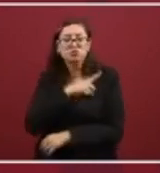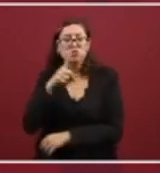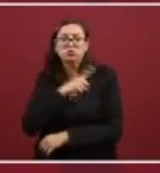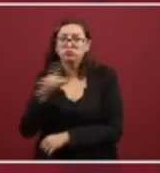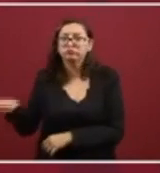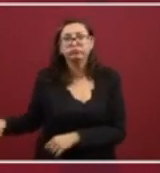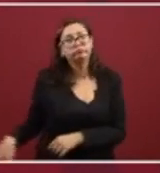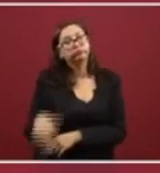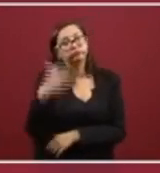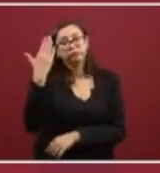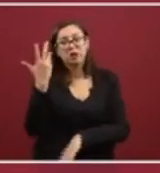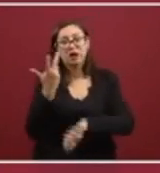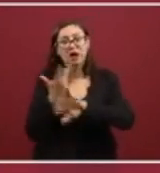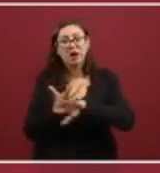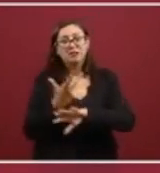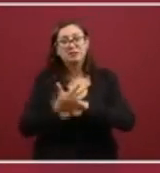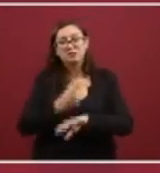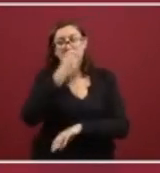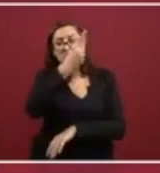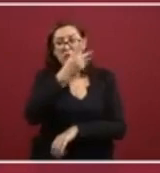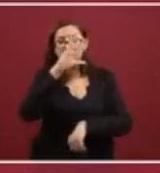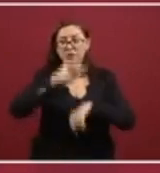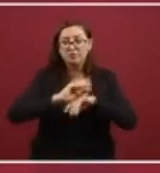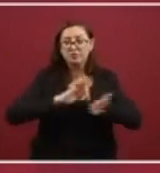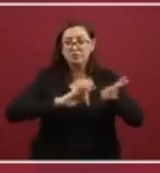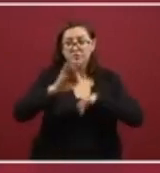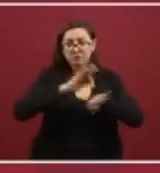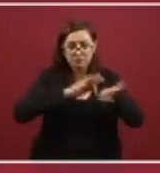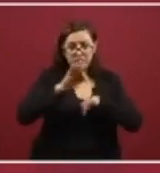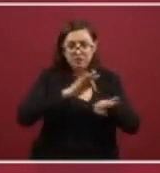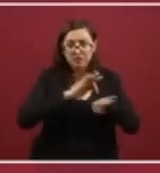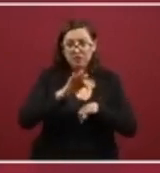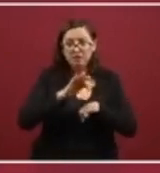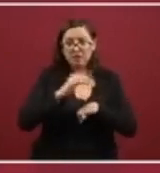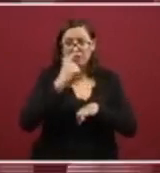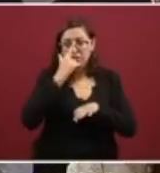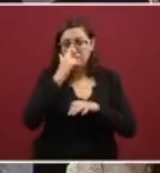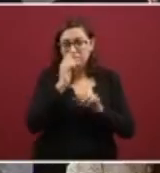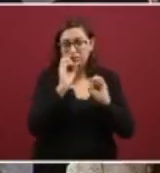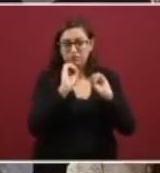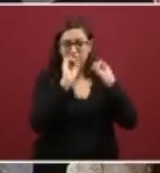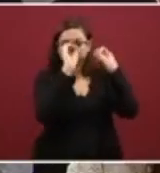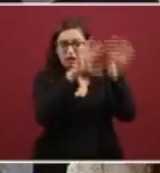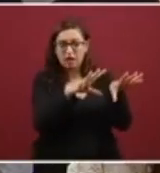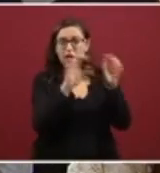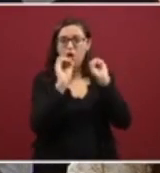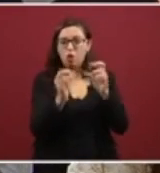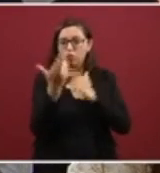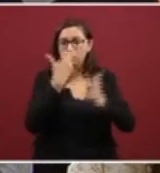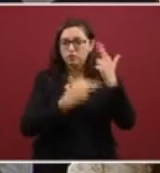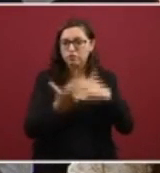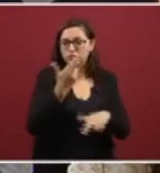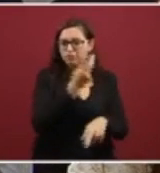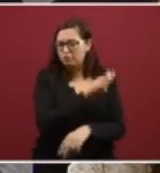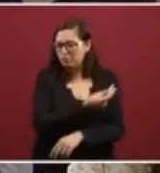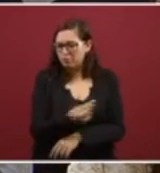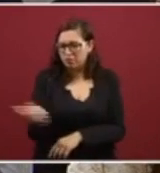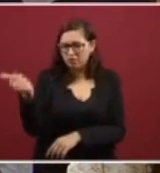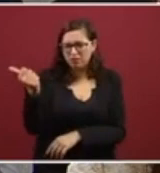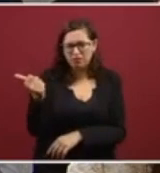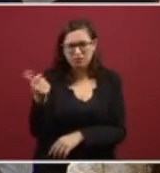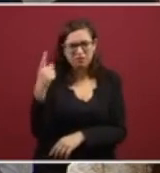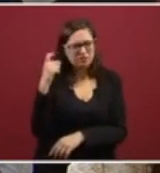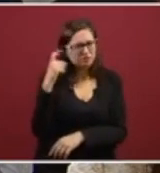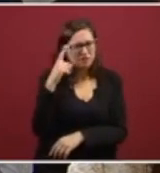Unidos, se consigan allá el permiso de trabajo y luego o los dejan allá o los regresan. Es toda una cosa muy